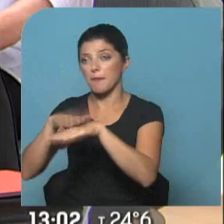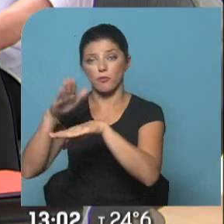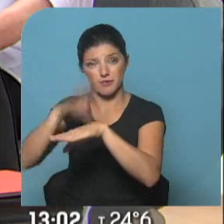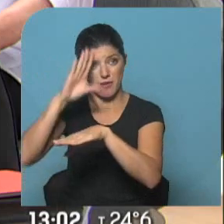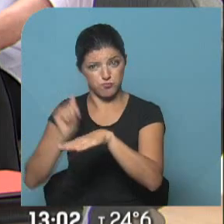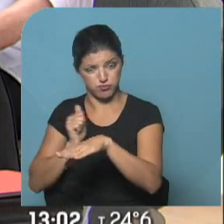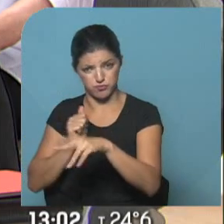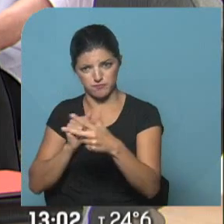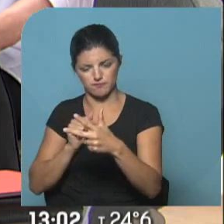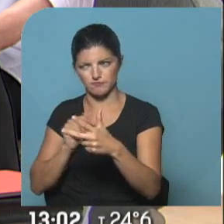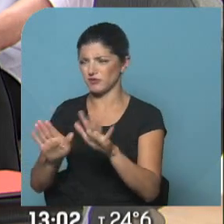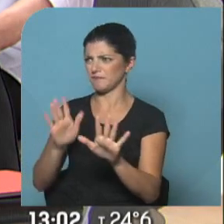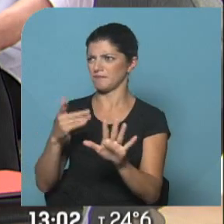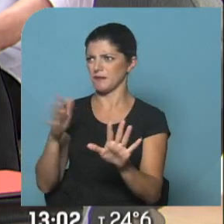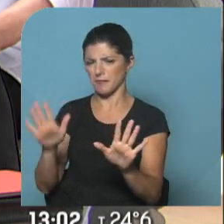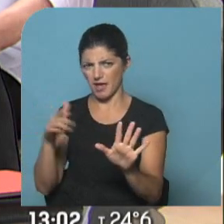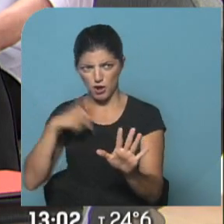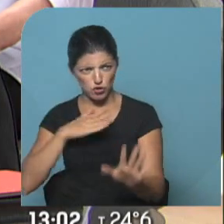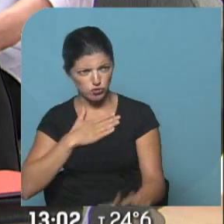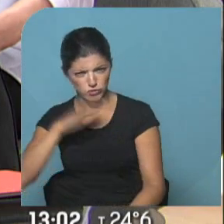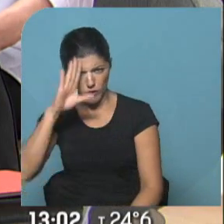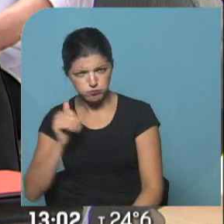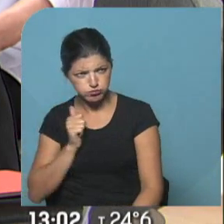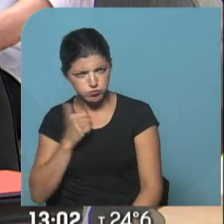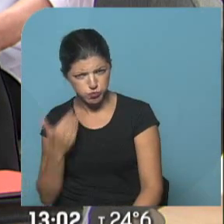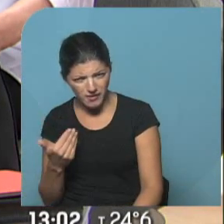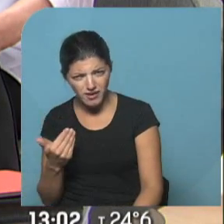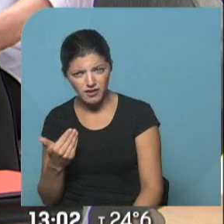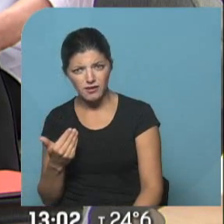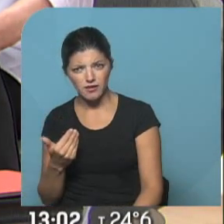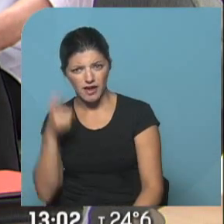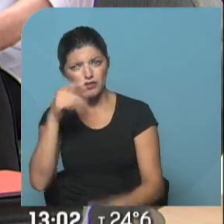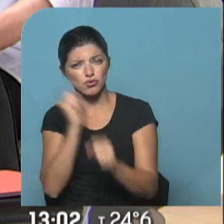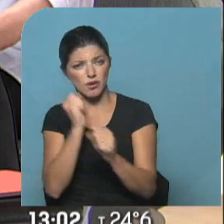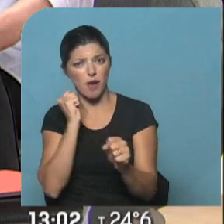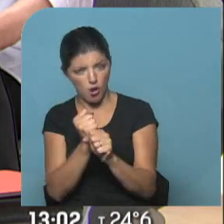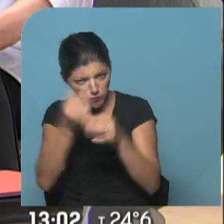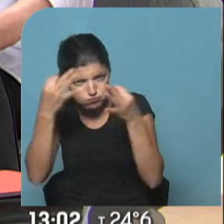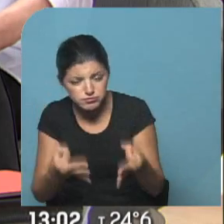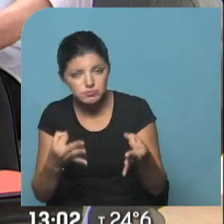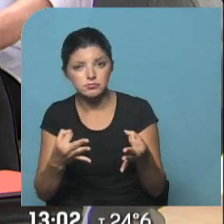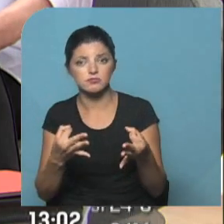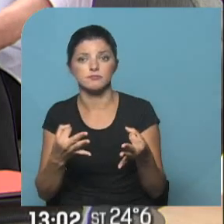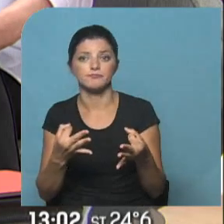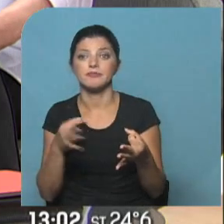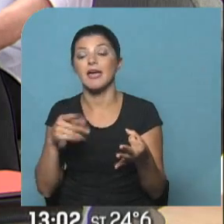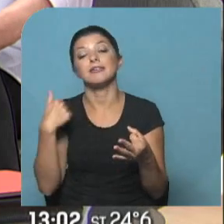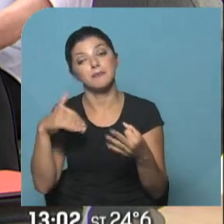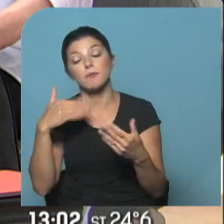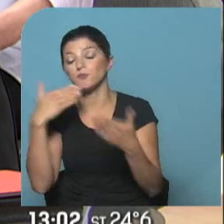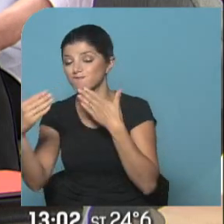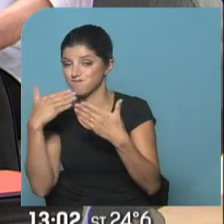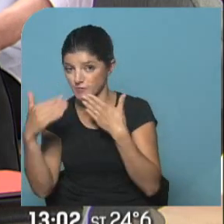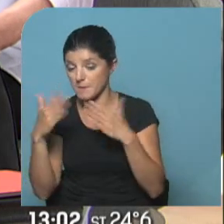empieza a cuestionarse si realmente estas Fuerzas Armadas que tenemos sirven para ese tipo de misiones. Y ahí es una discusión que habría que darla desde